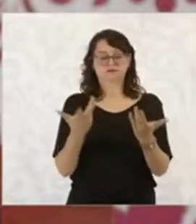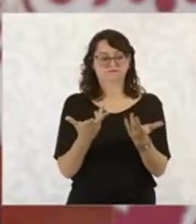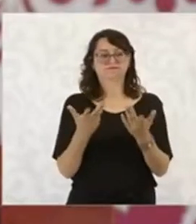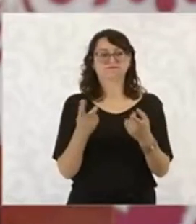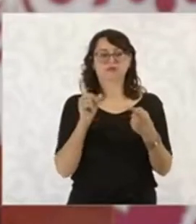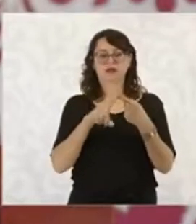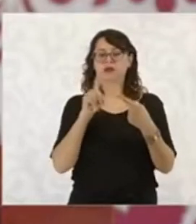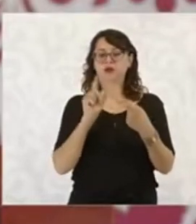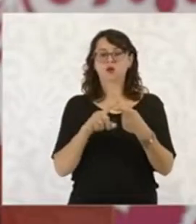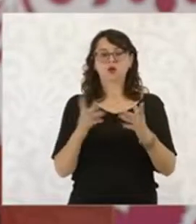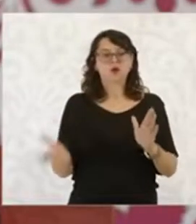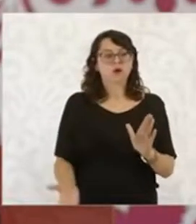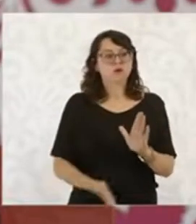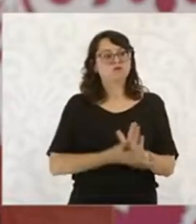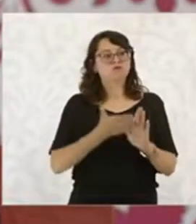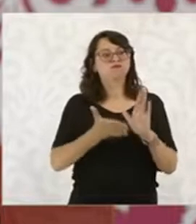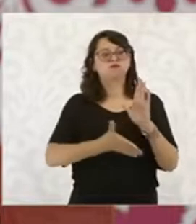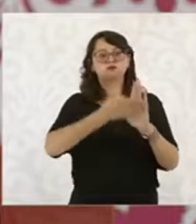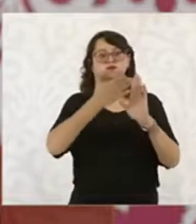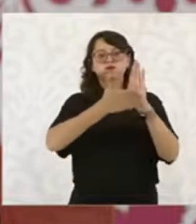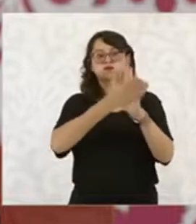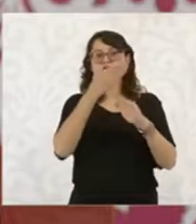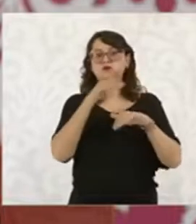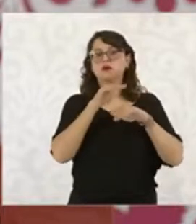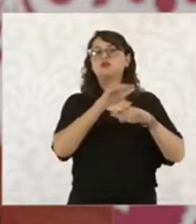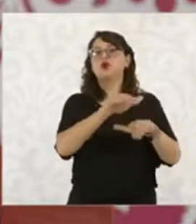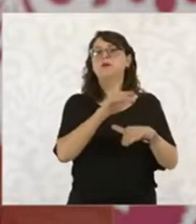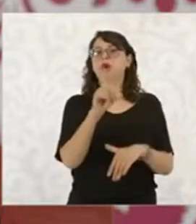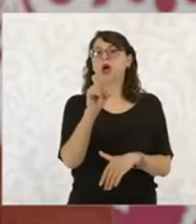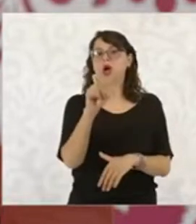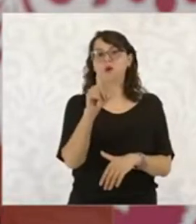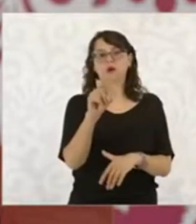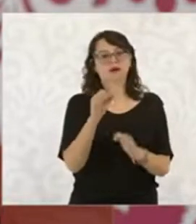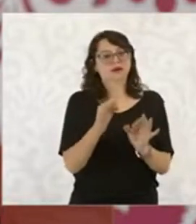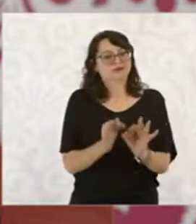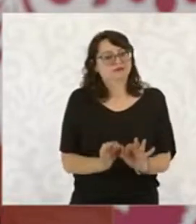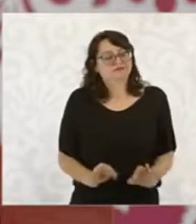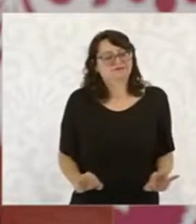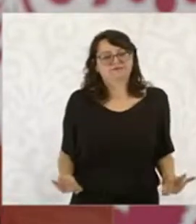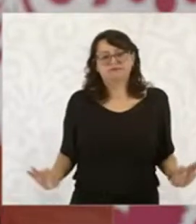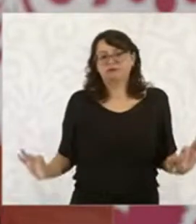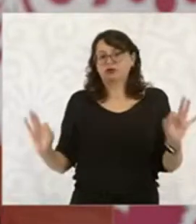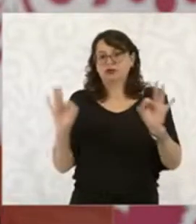muy importantes en todo el país. El objetivo es